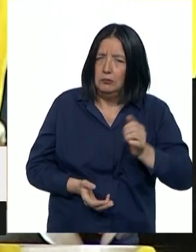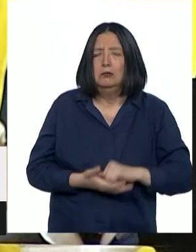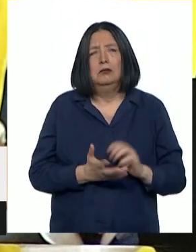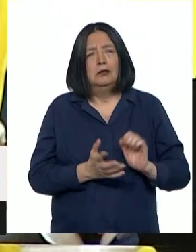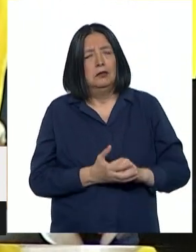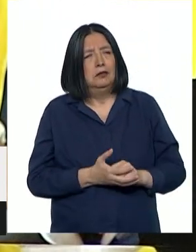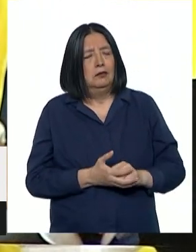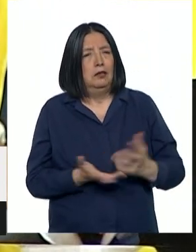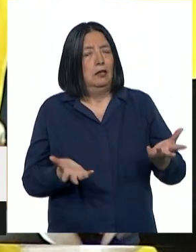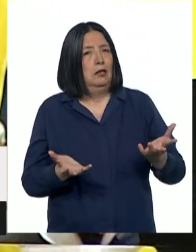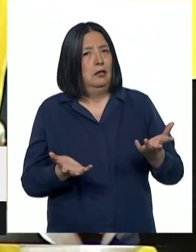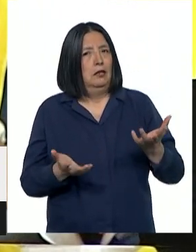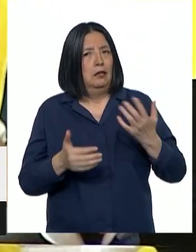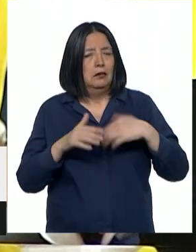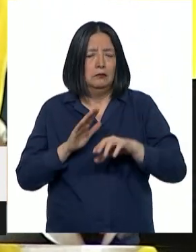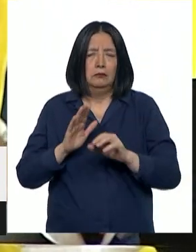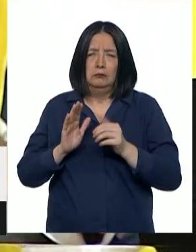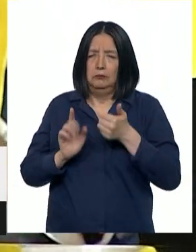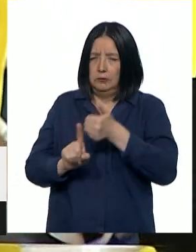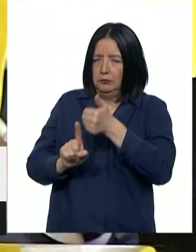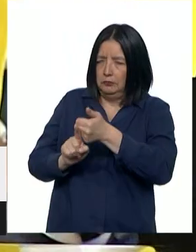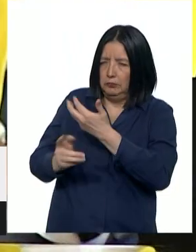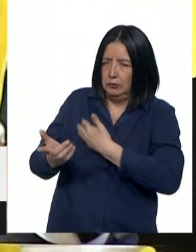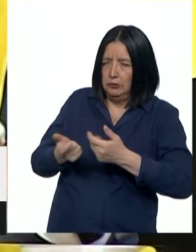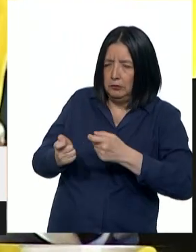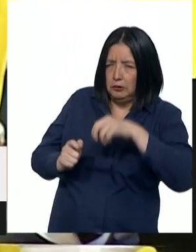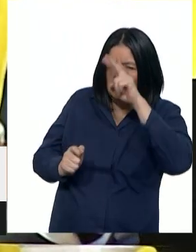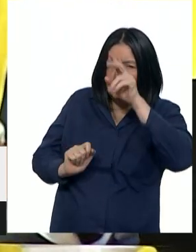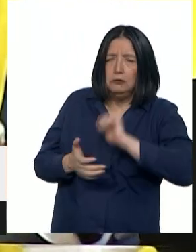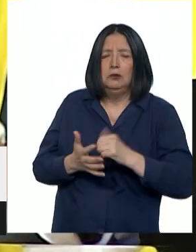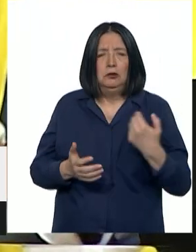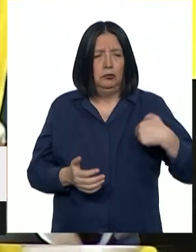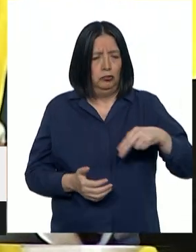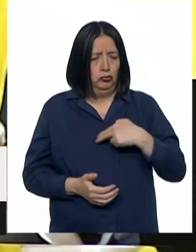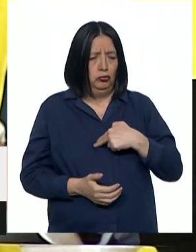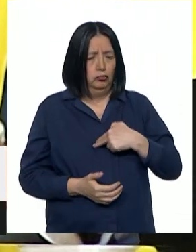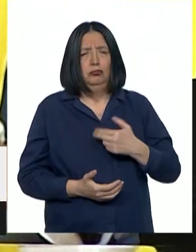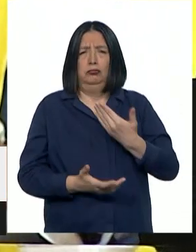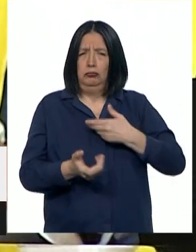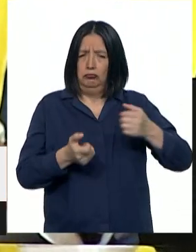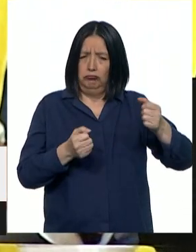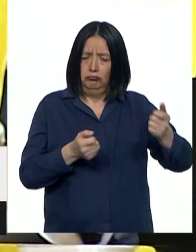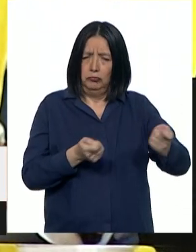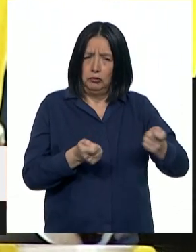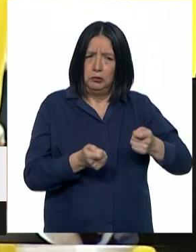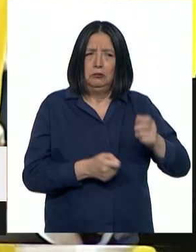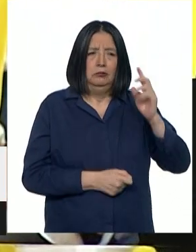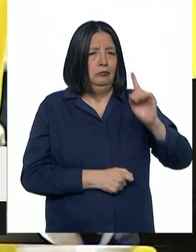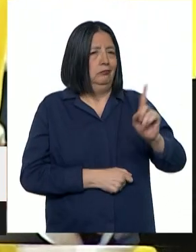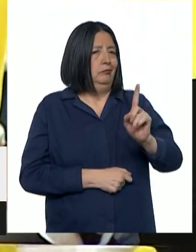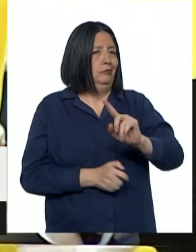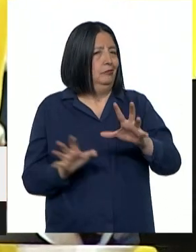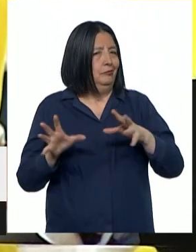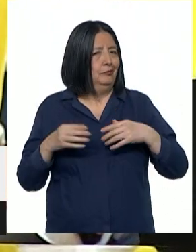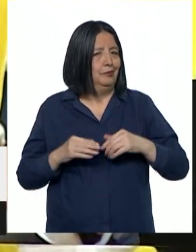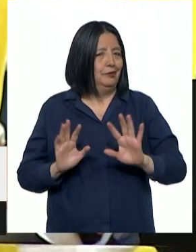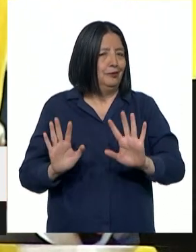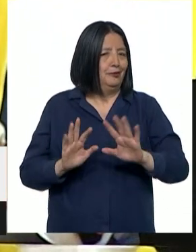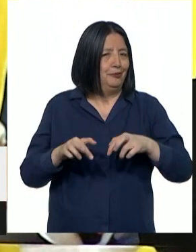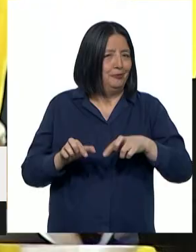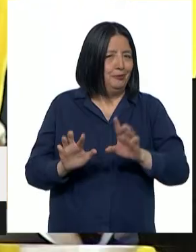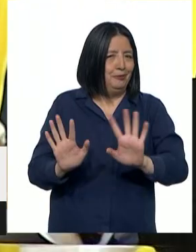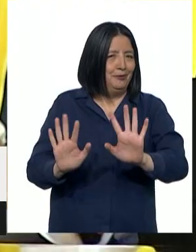la institucionalidad, y nosotros como gobierno democrático no lo vamos a permitir